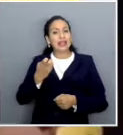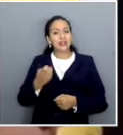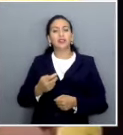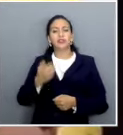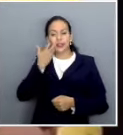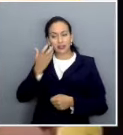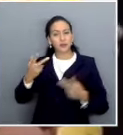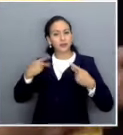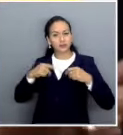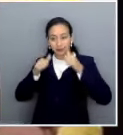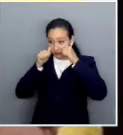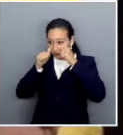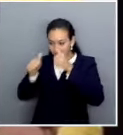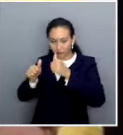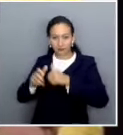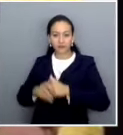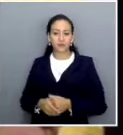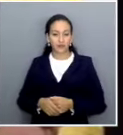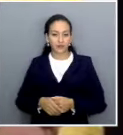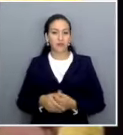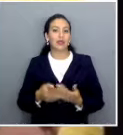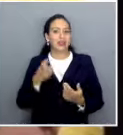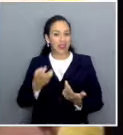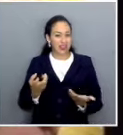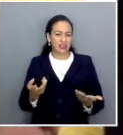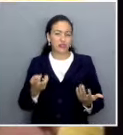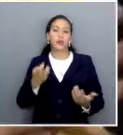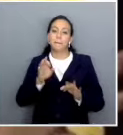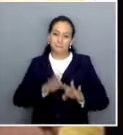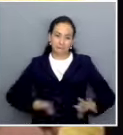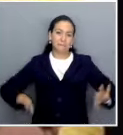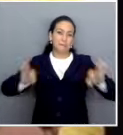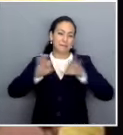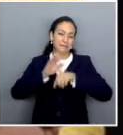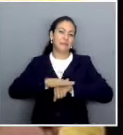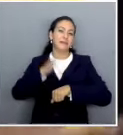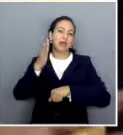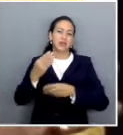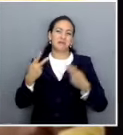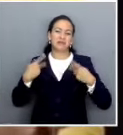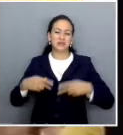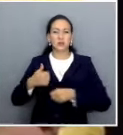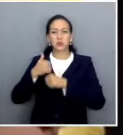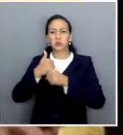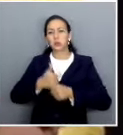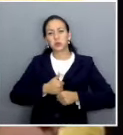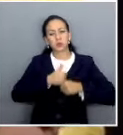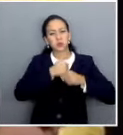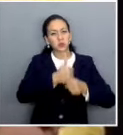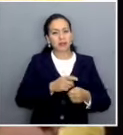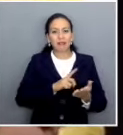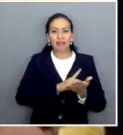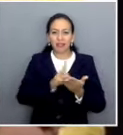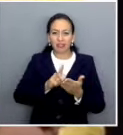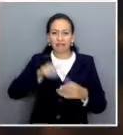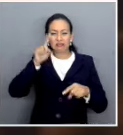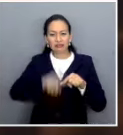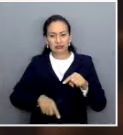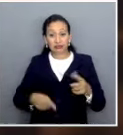entonces veo retenes y entonces veo a la milicia haciendo tareas que no le corresponden y entonces